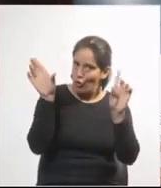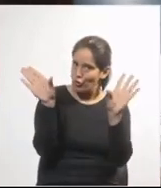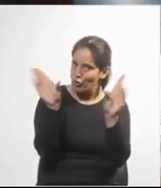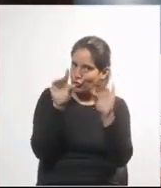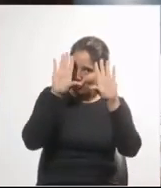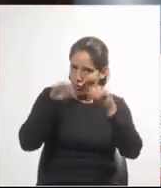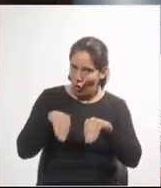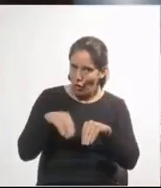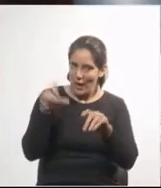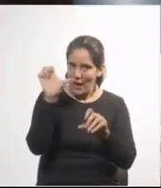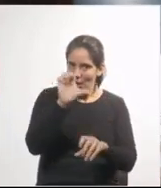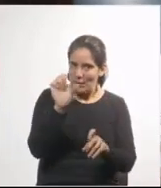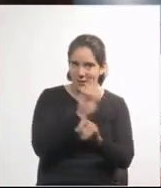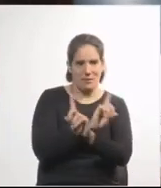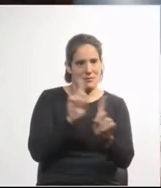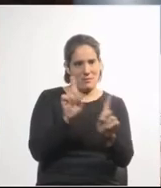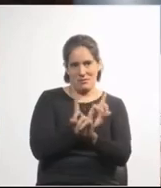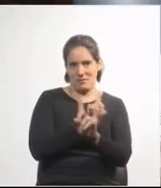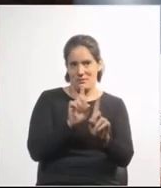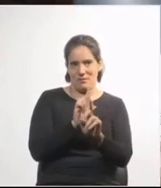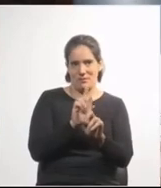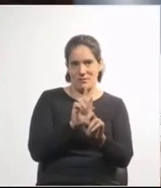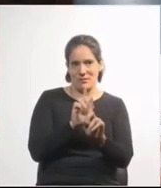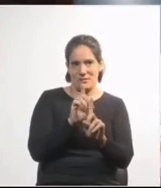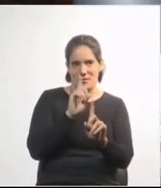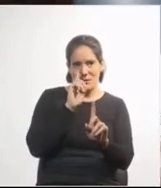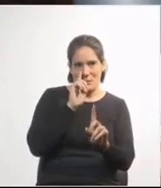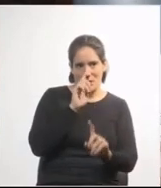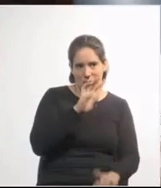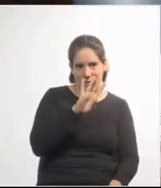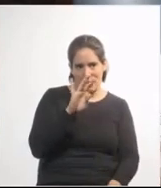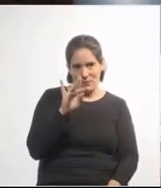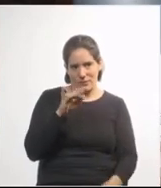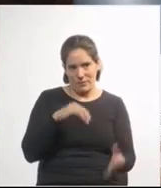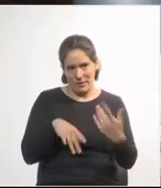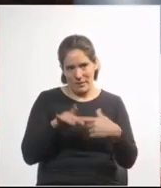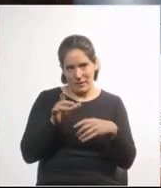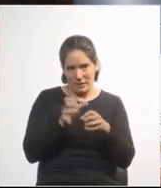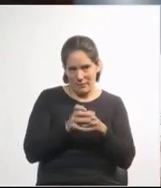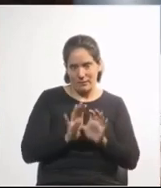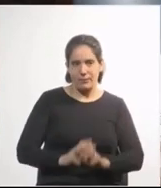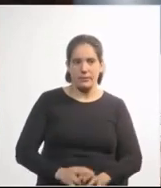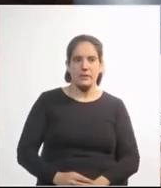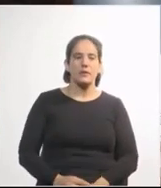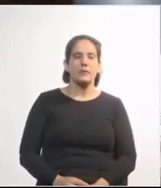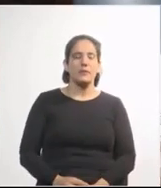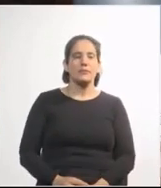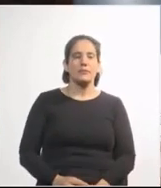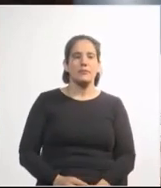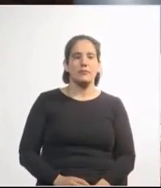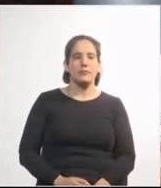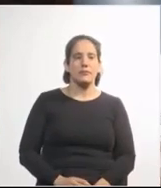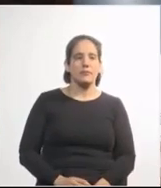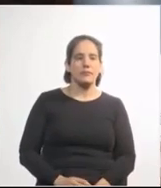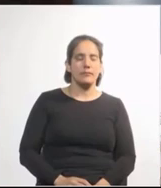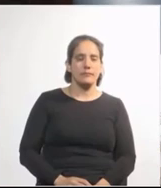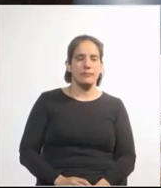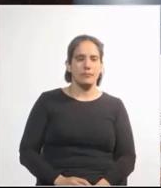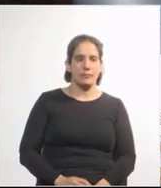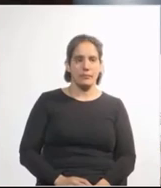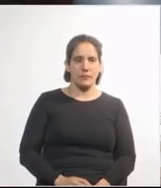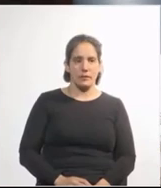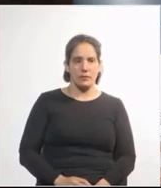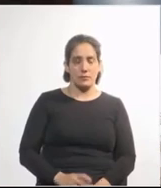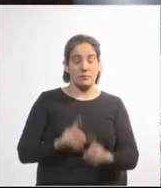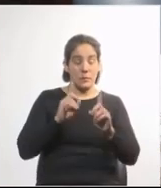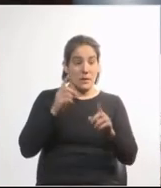porque sabemos que entre esos de 25.000 pesos o menos por mes hay muchos pequeños empresarios. Según